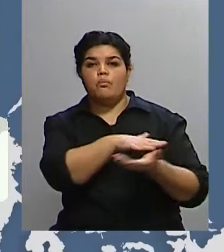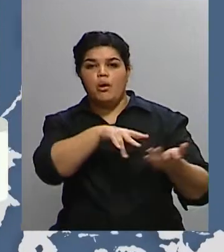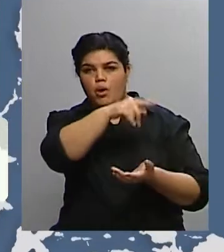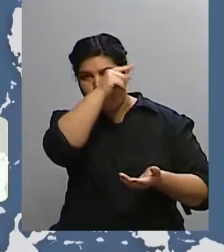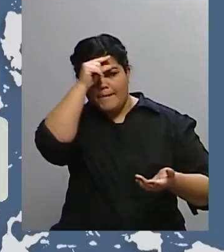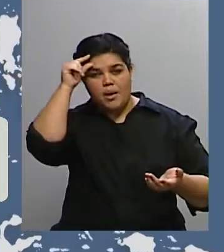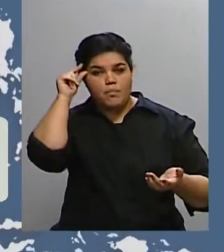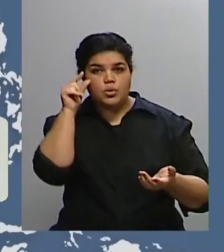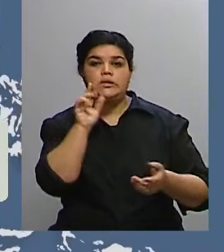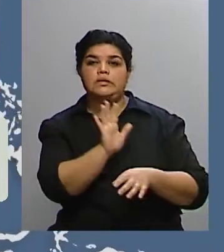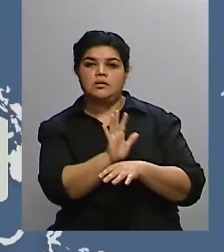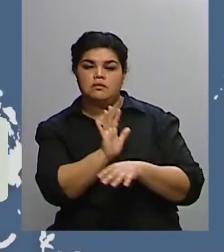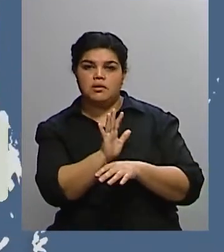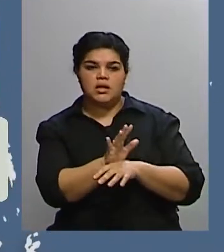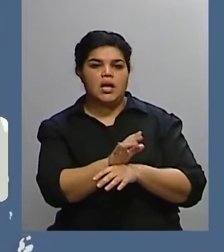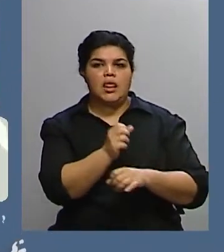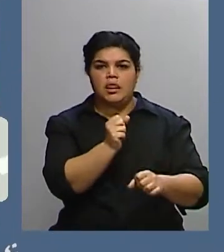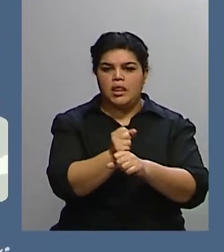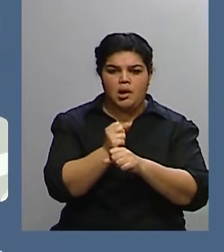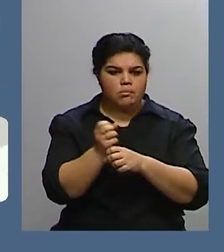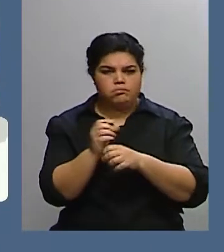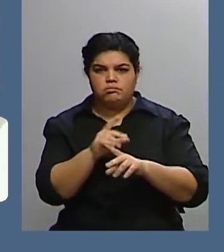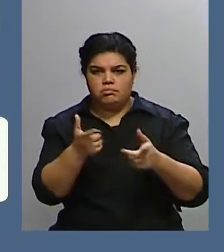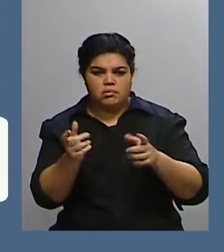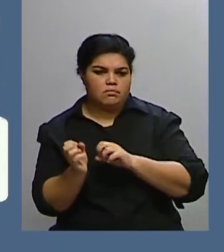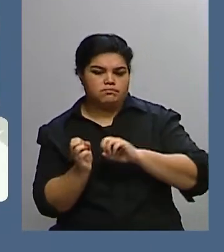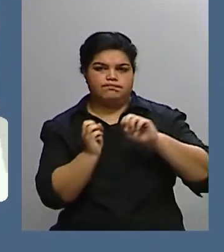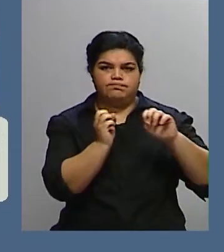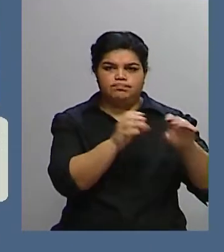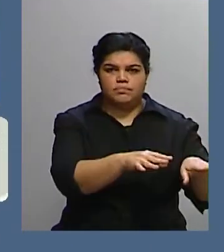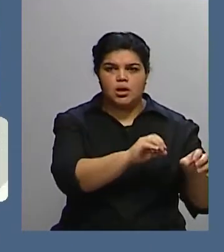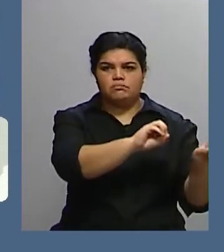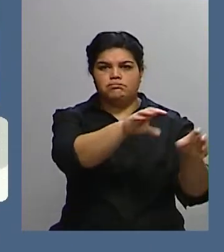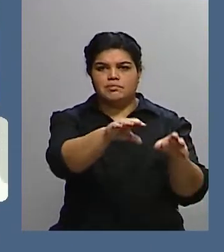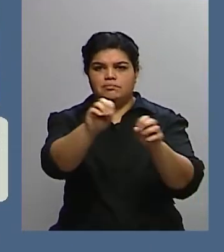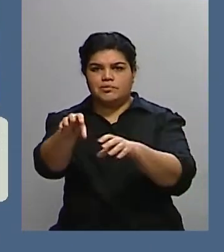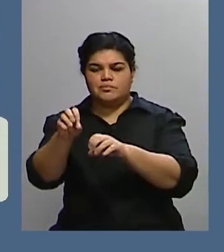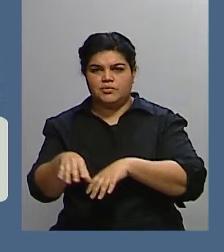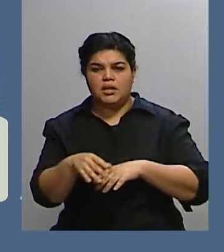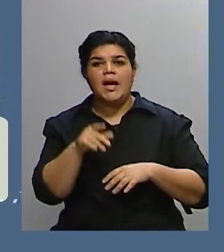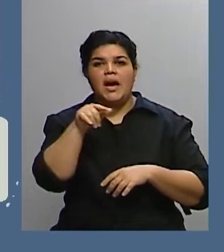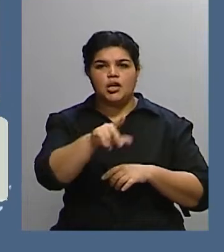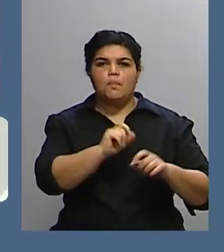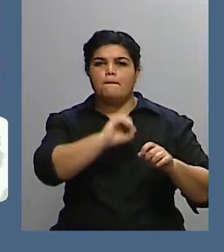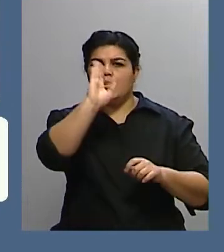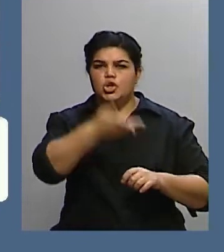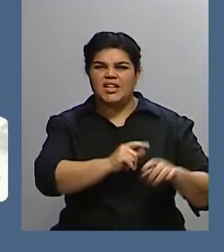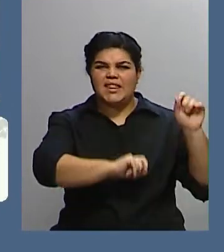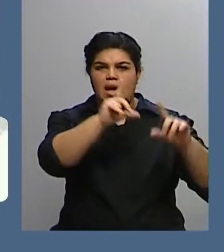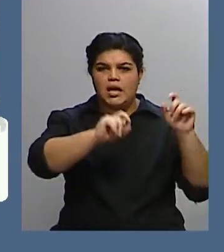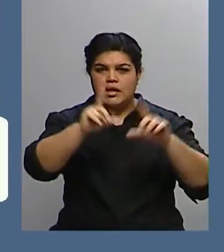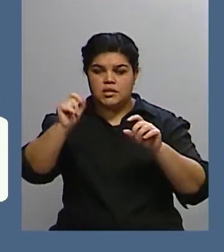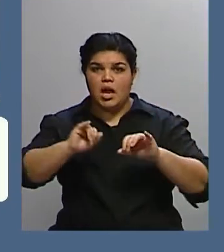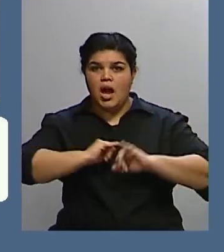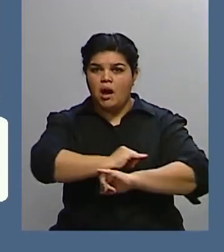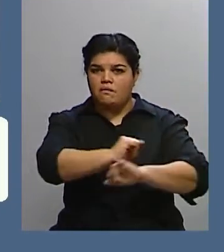se vayan a otros pueblos, traten de buscar trabajo, y realmente la condición de pobreza, de hecho, hay números y estadísticas que indican que son los que más sufren tal